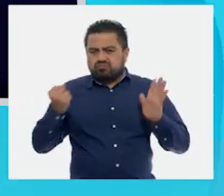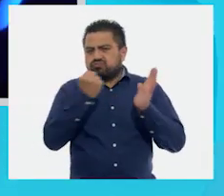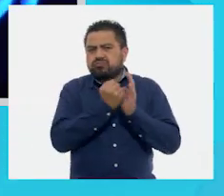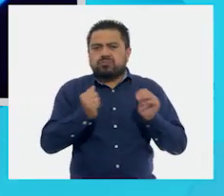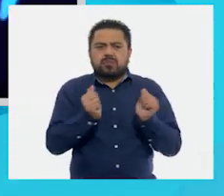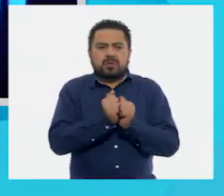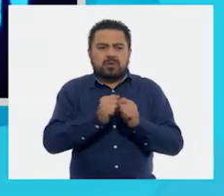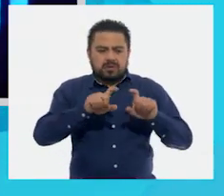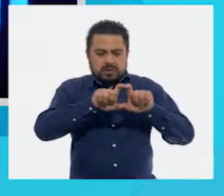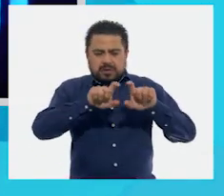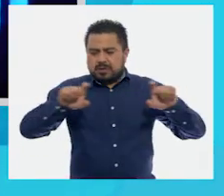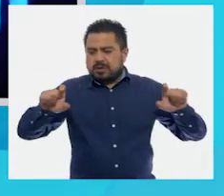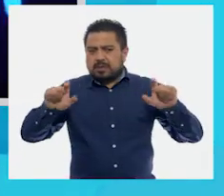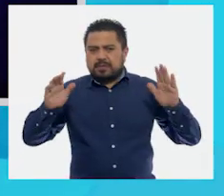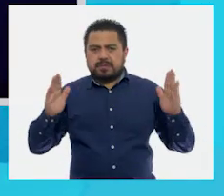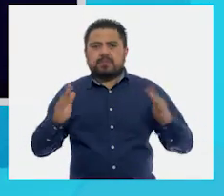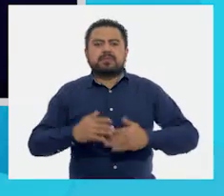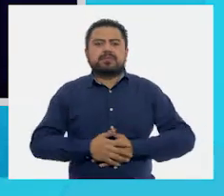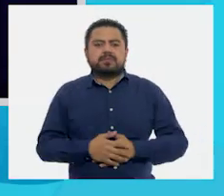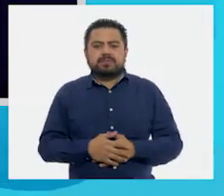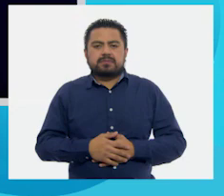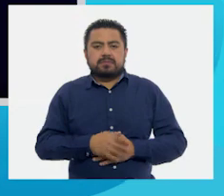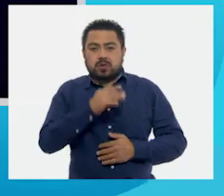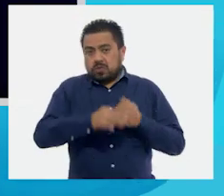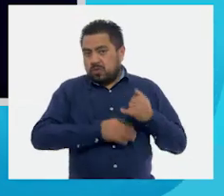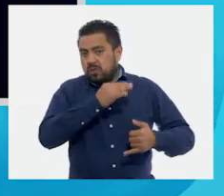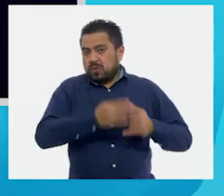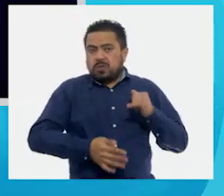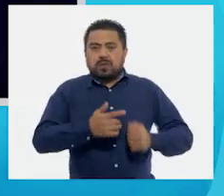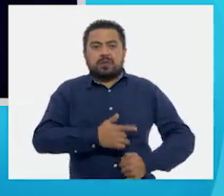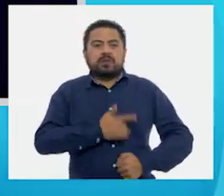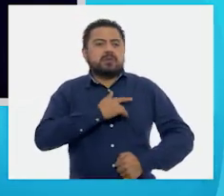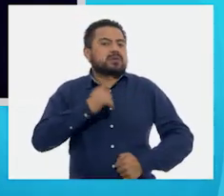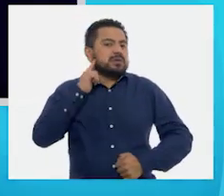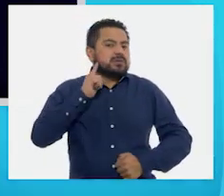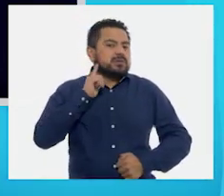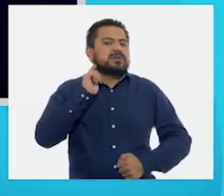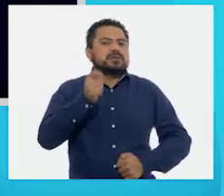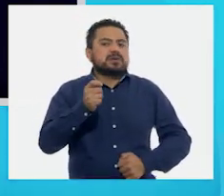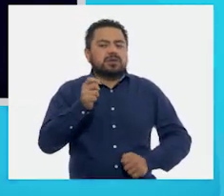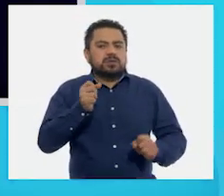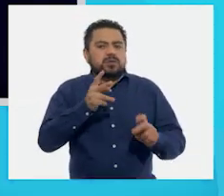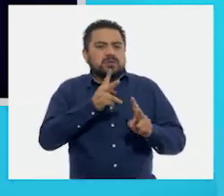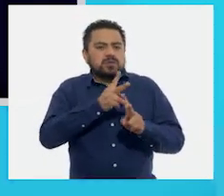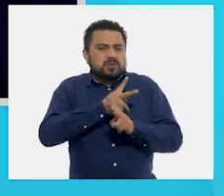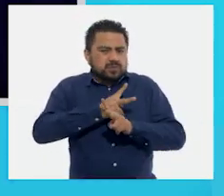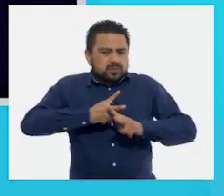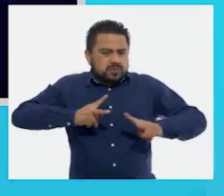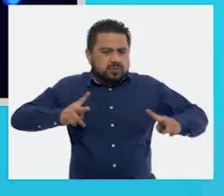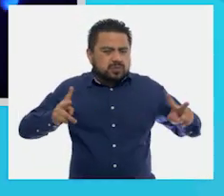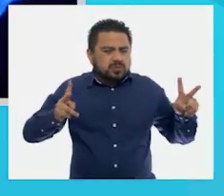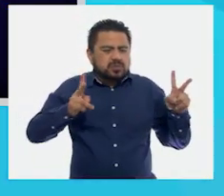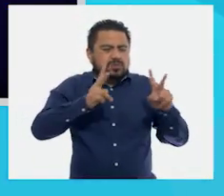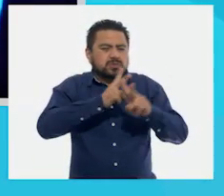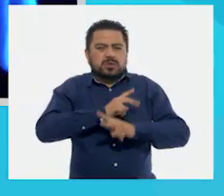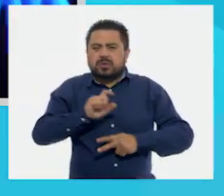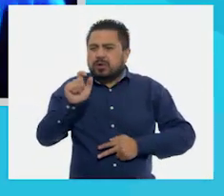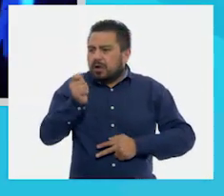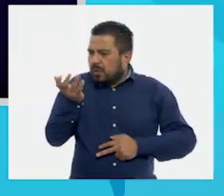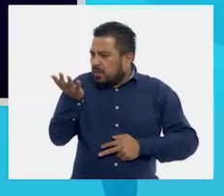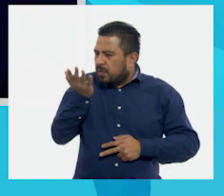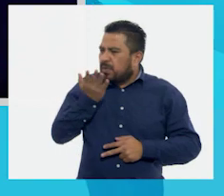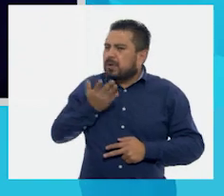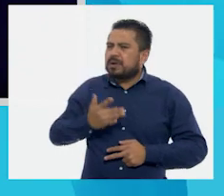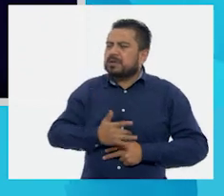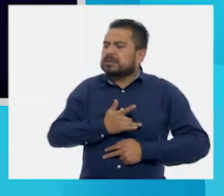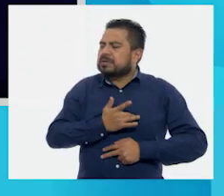con un rectángulo. El último sonido es el sonido del viento, cuando está soplando y